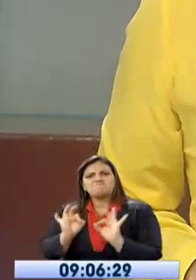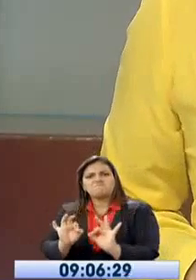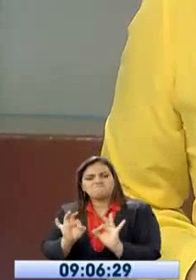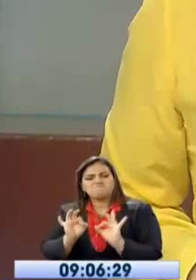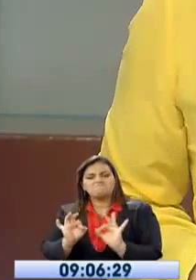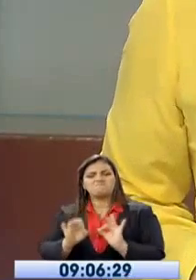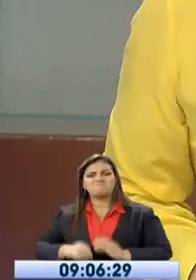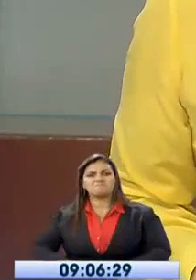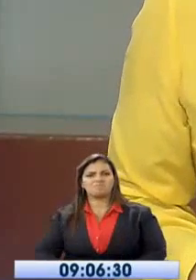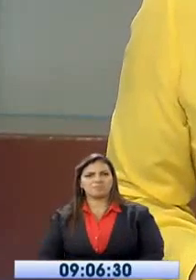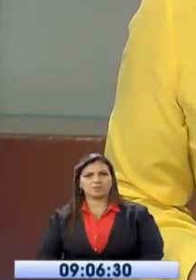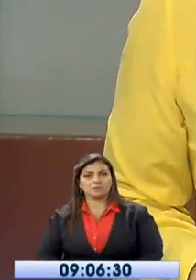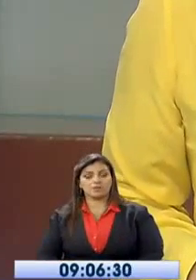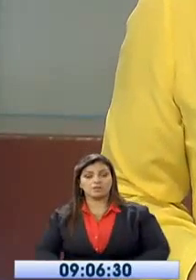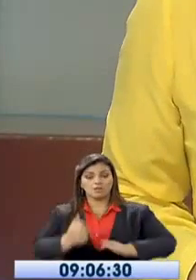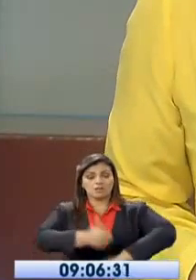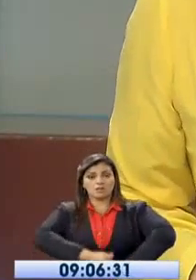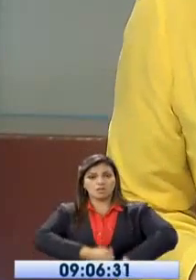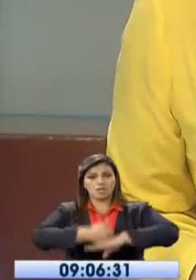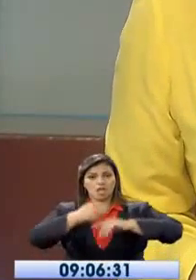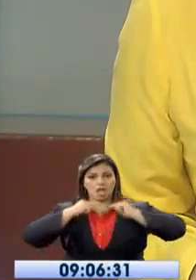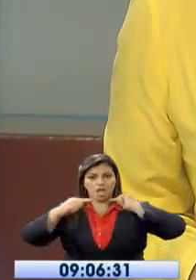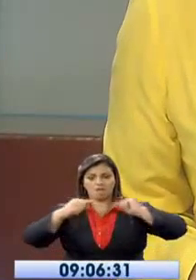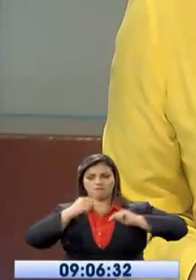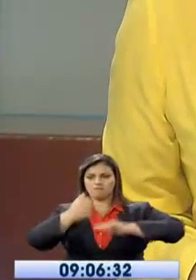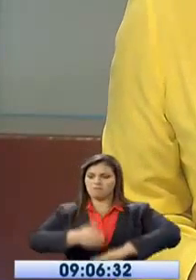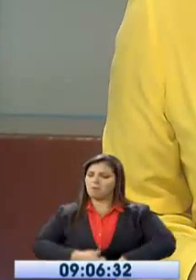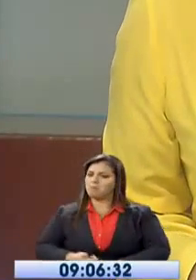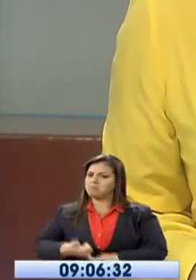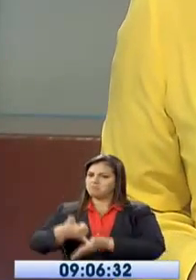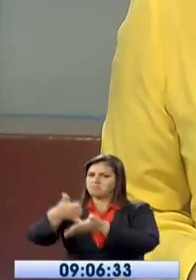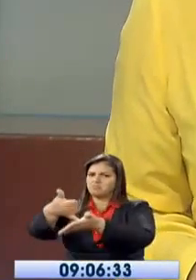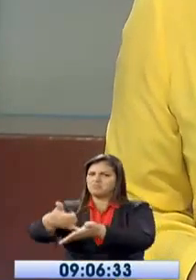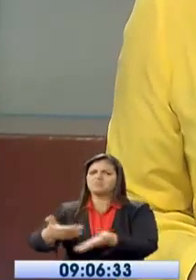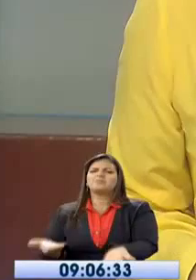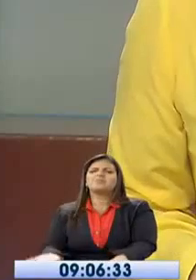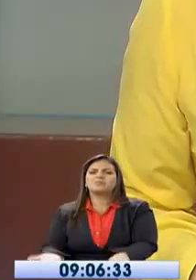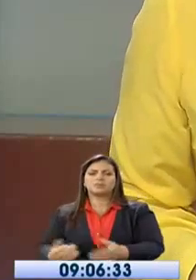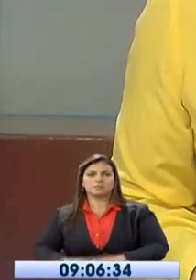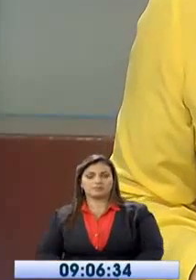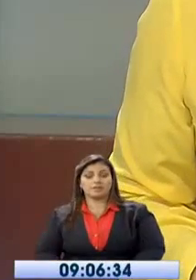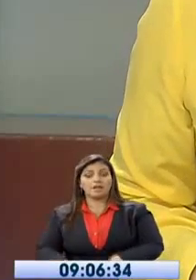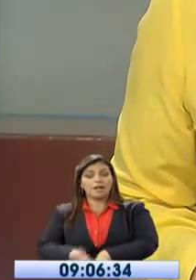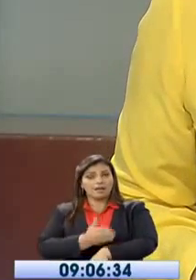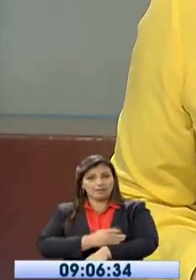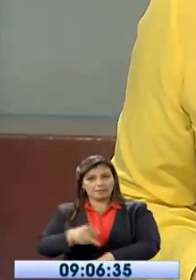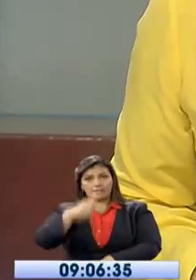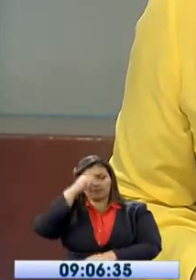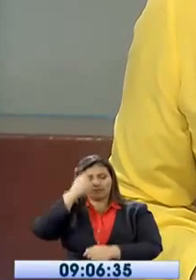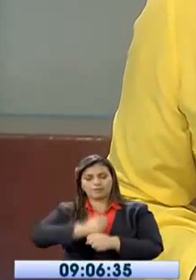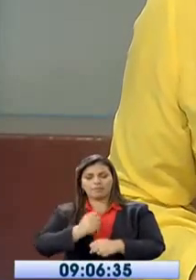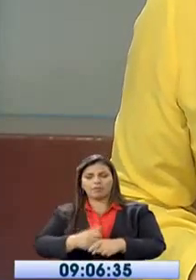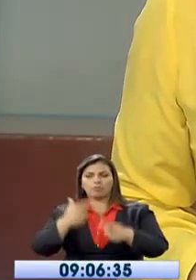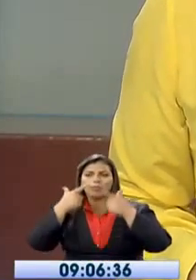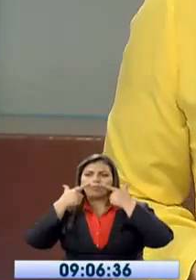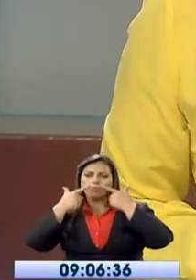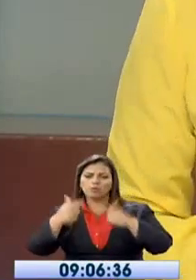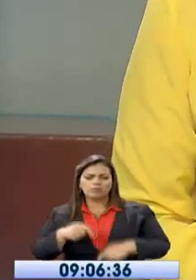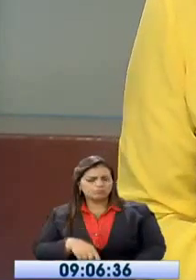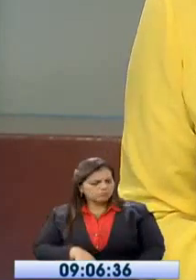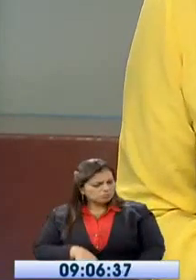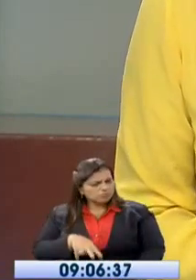sus labores. Él encontró y devolvió una billetera llena de dinero y con tarjetas de crédito. Veamos.